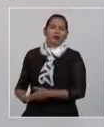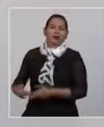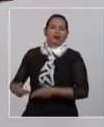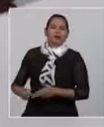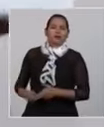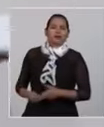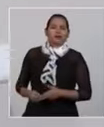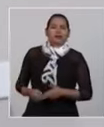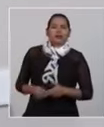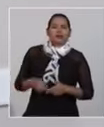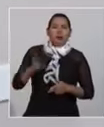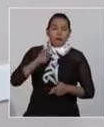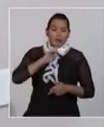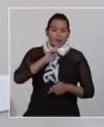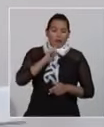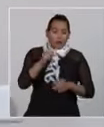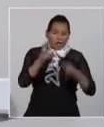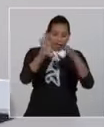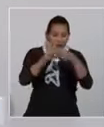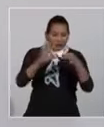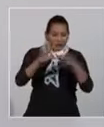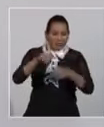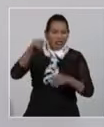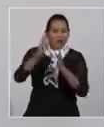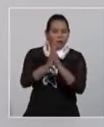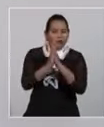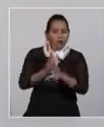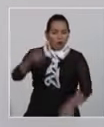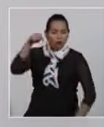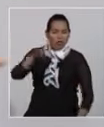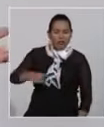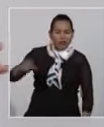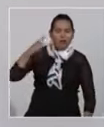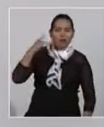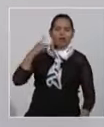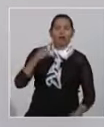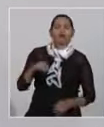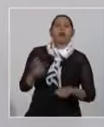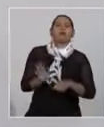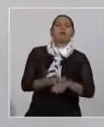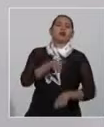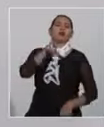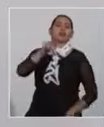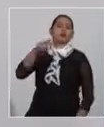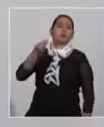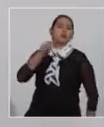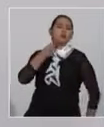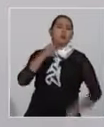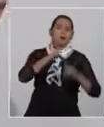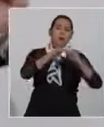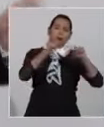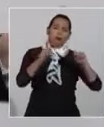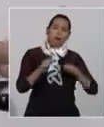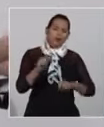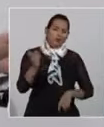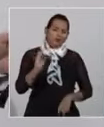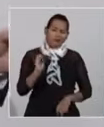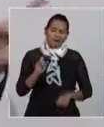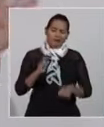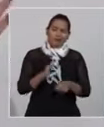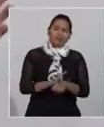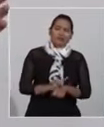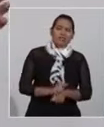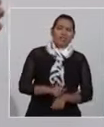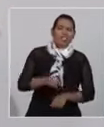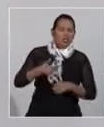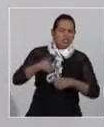origen ilícito de los recursos a los que has tenido acceso y por qué te presentas como abogado cuando no lo eres. Vas a traicionar también a López Obrador, del